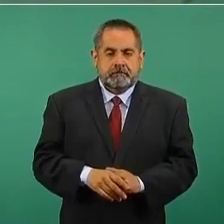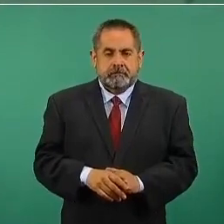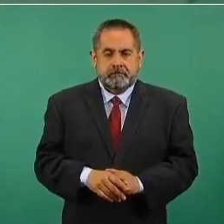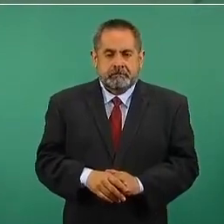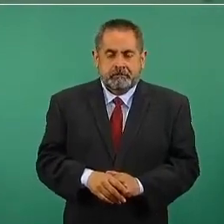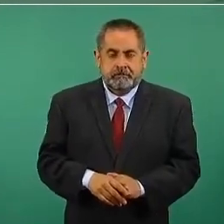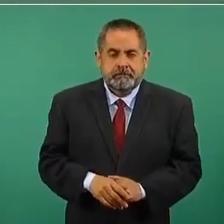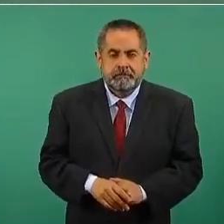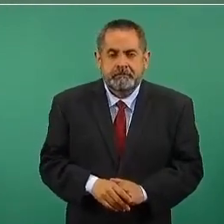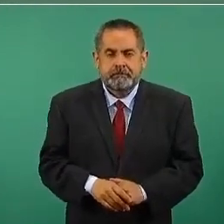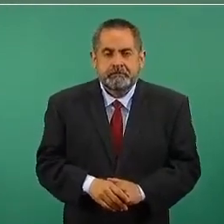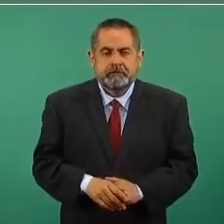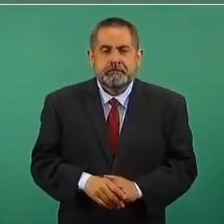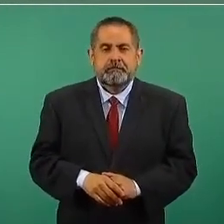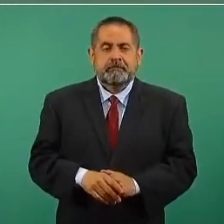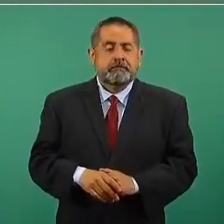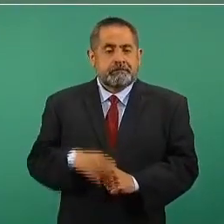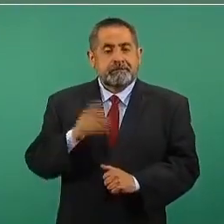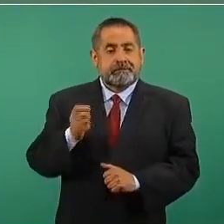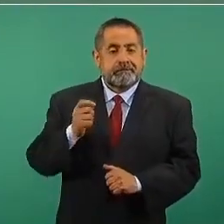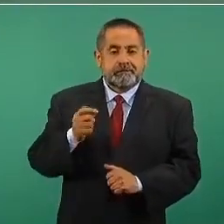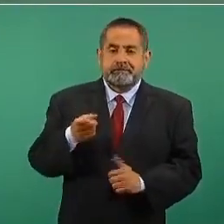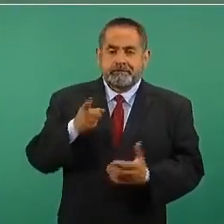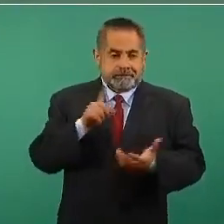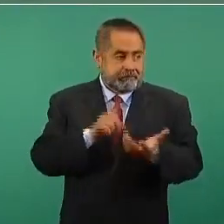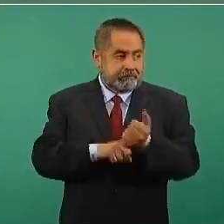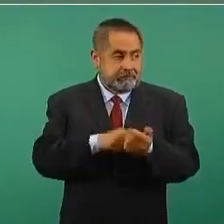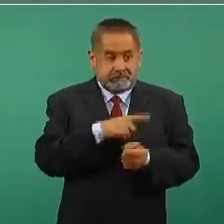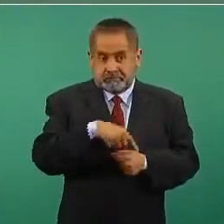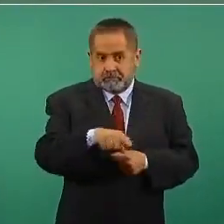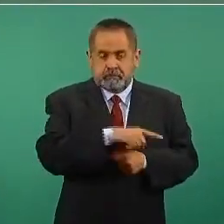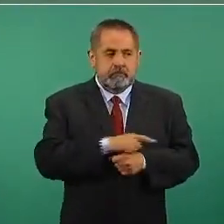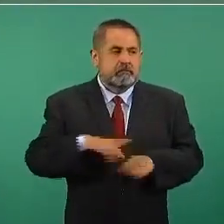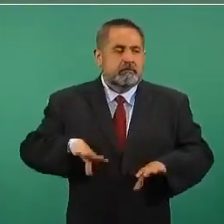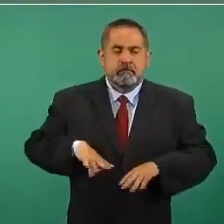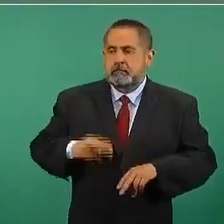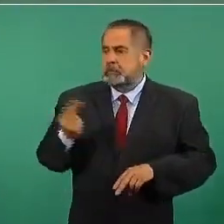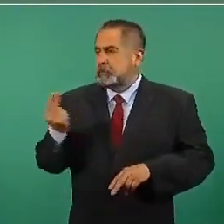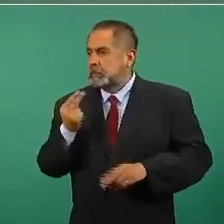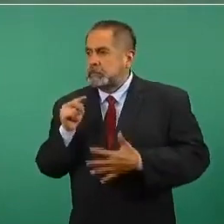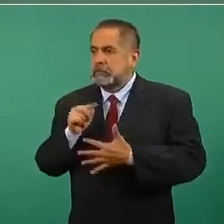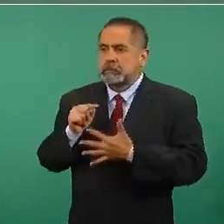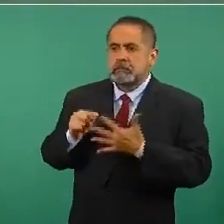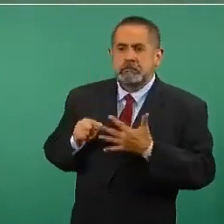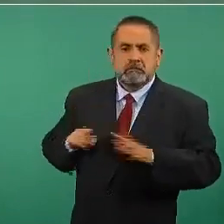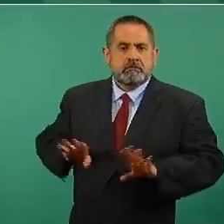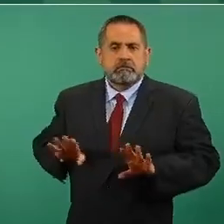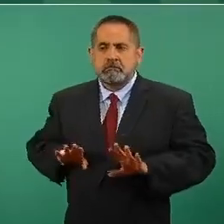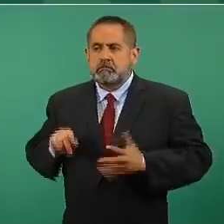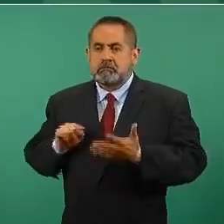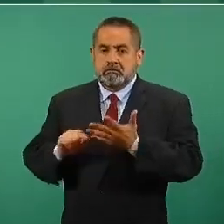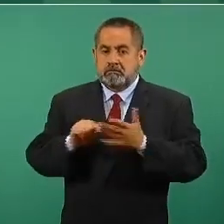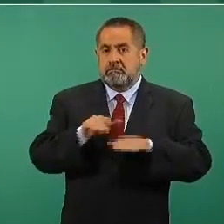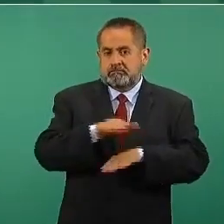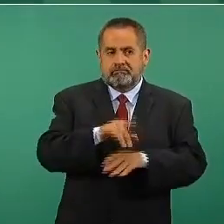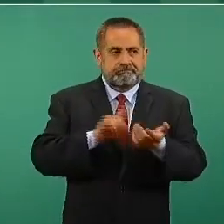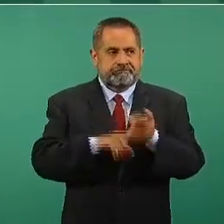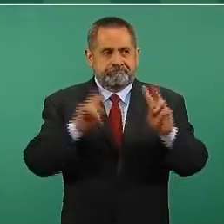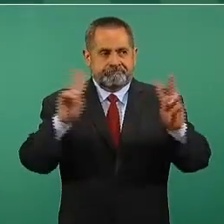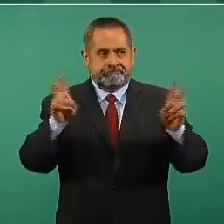Es que son muchos los intereses que existen en la industria